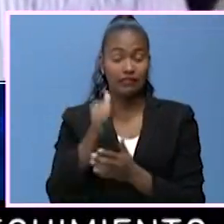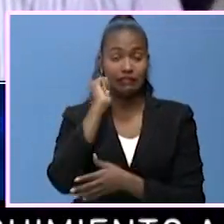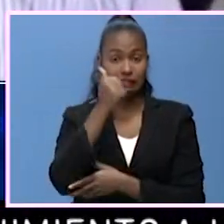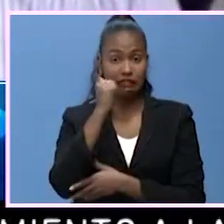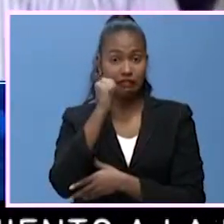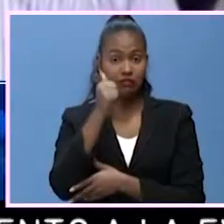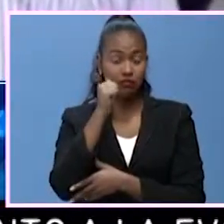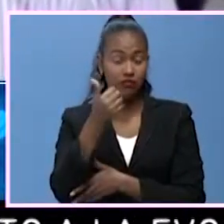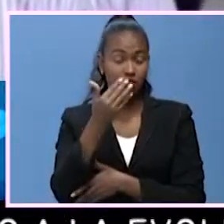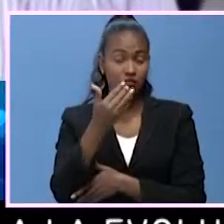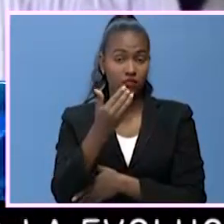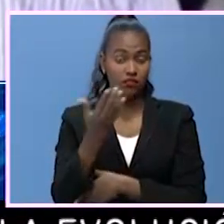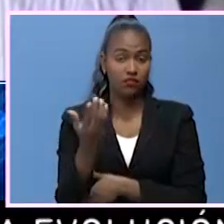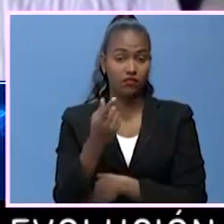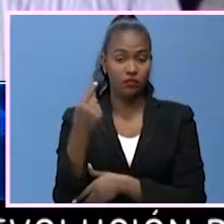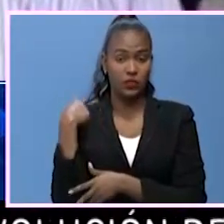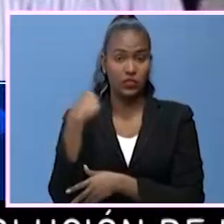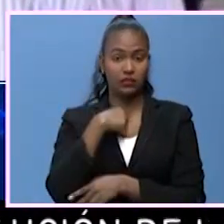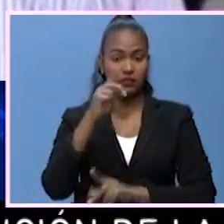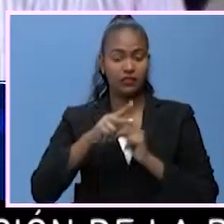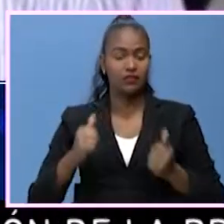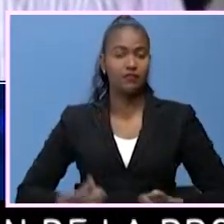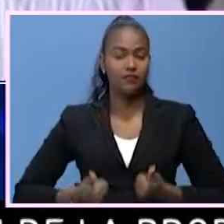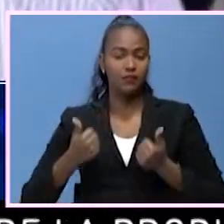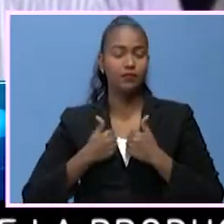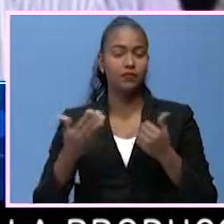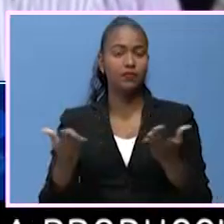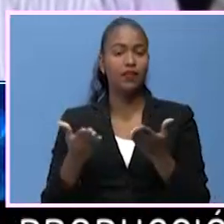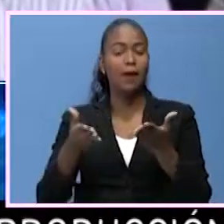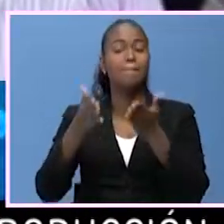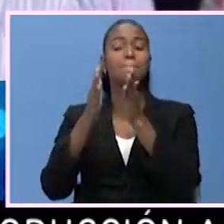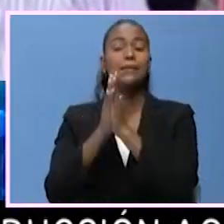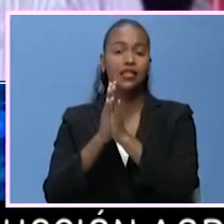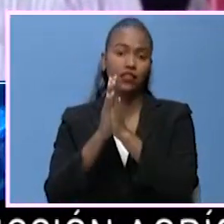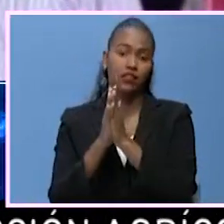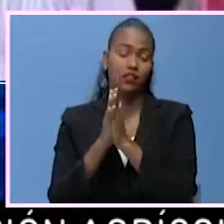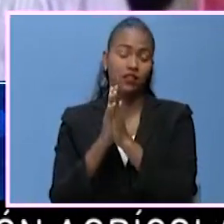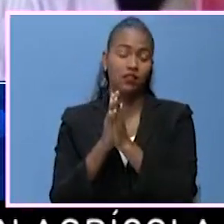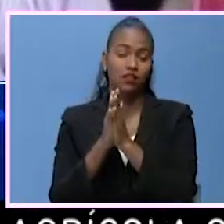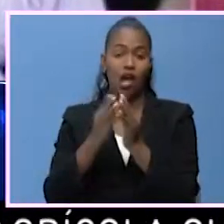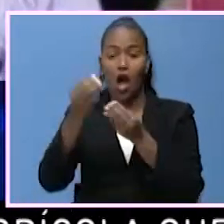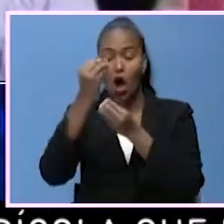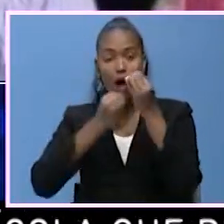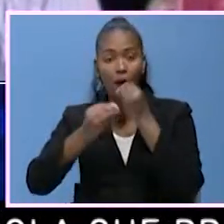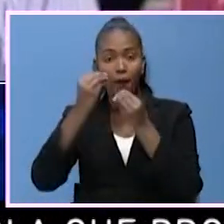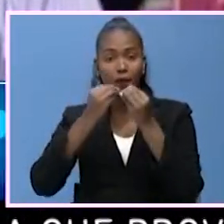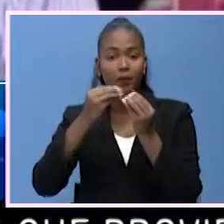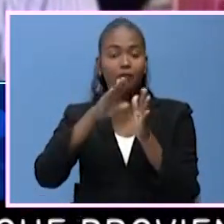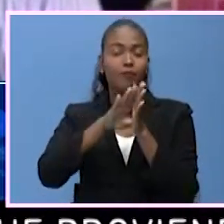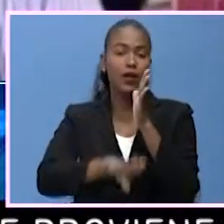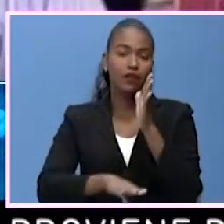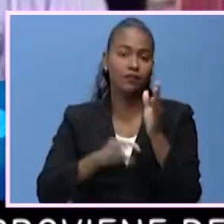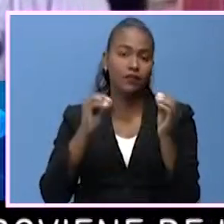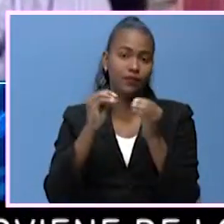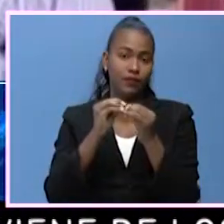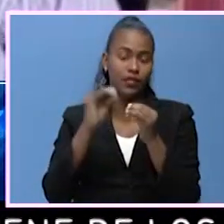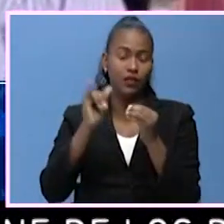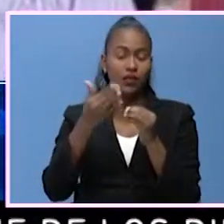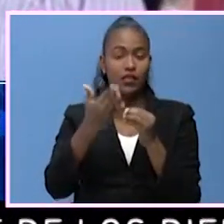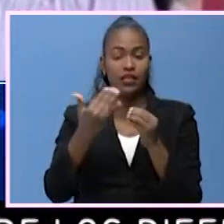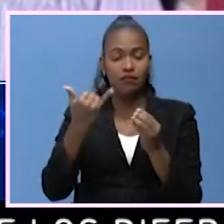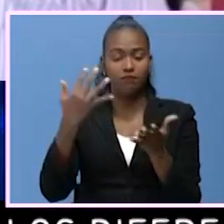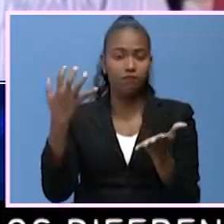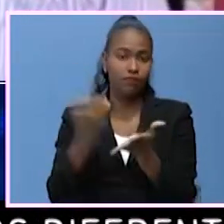diario nuestros municipios están pidiendo que los alimentos bajen de precio, y esta es